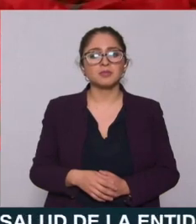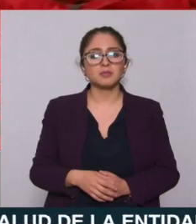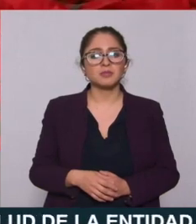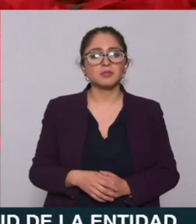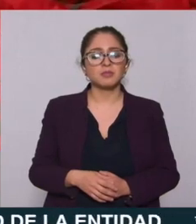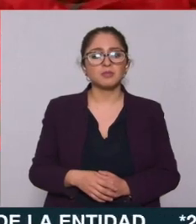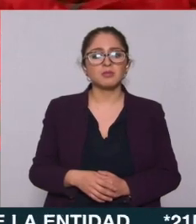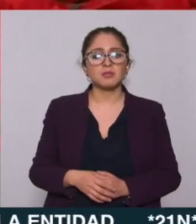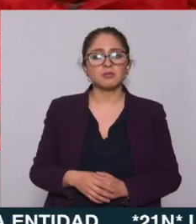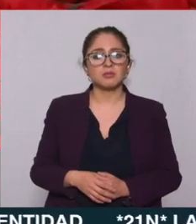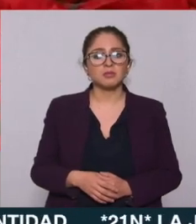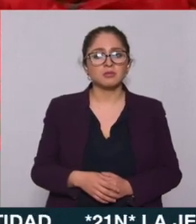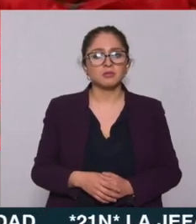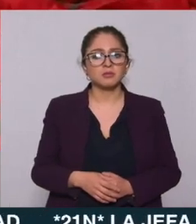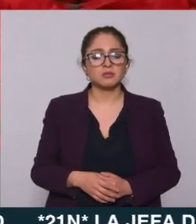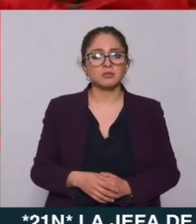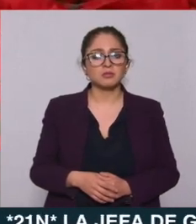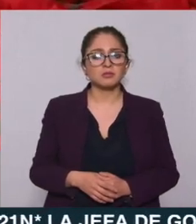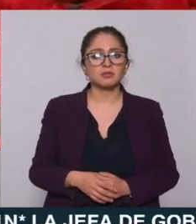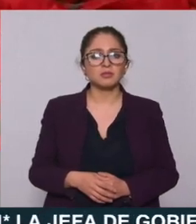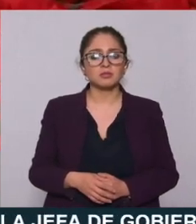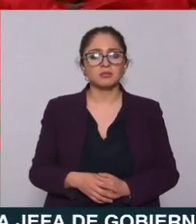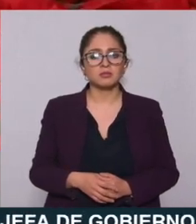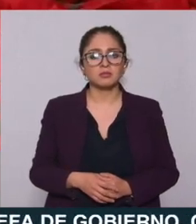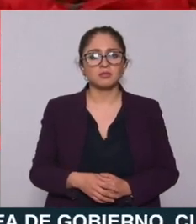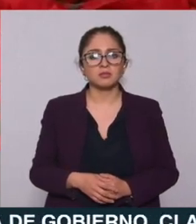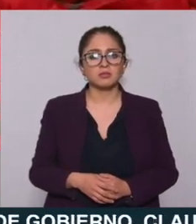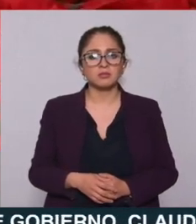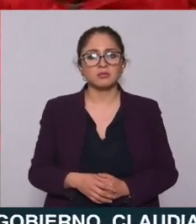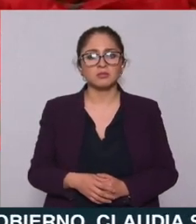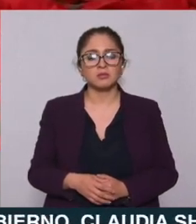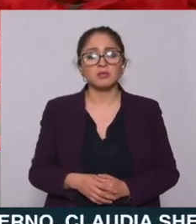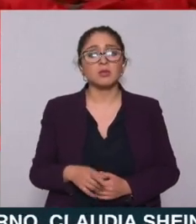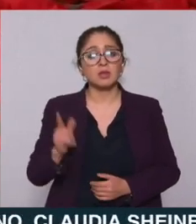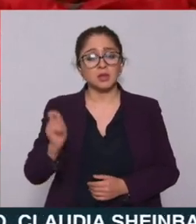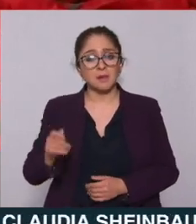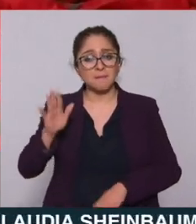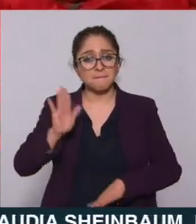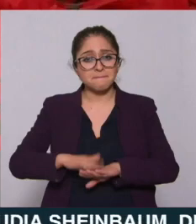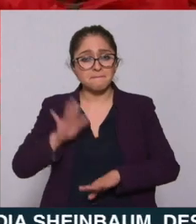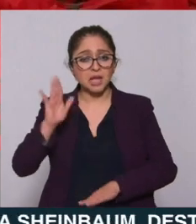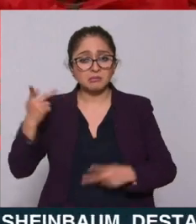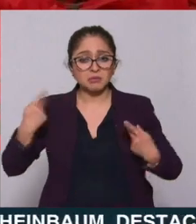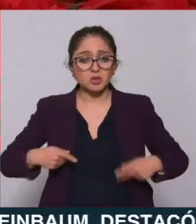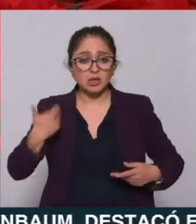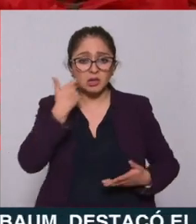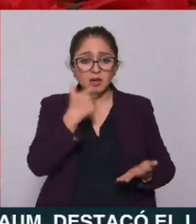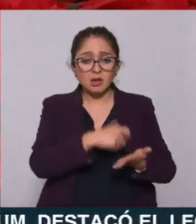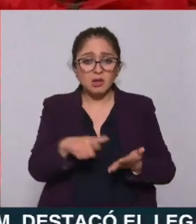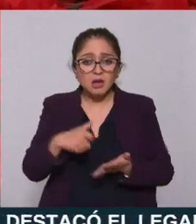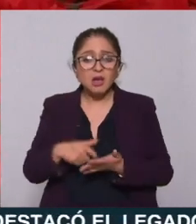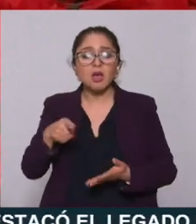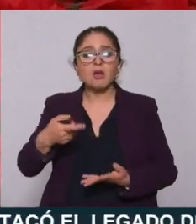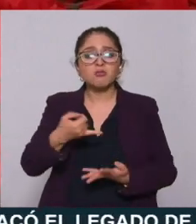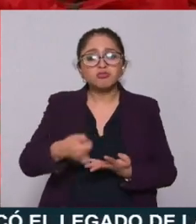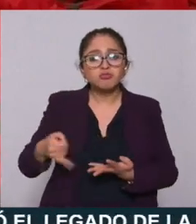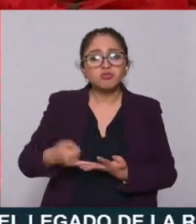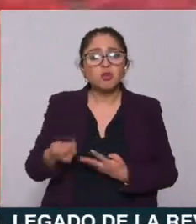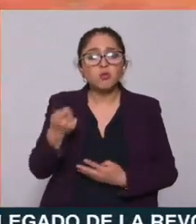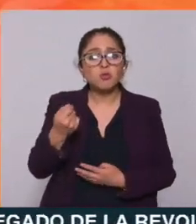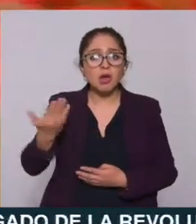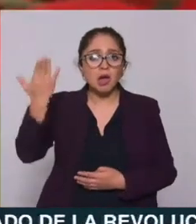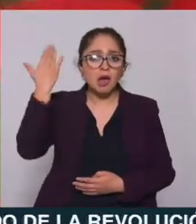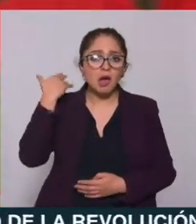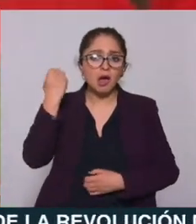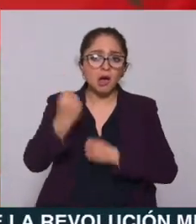oferta, pero no hay, la demanda es más grande que la oferta, hay menos producción que en otros